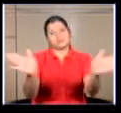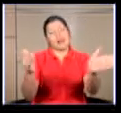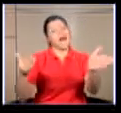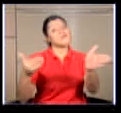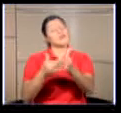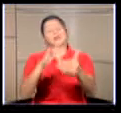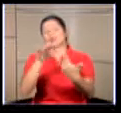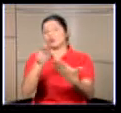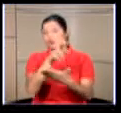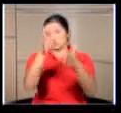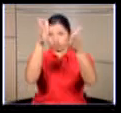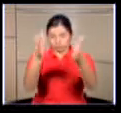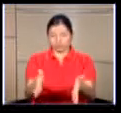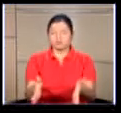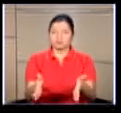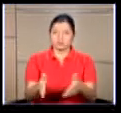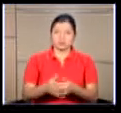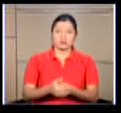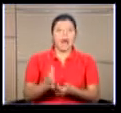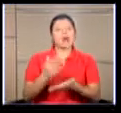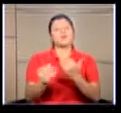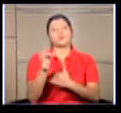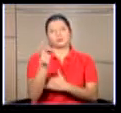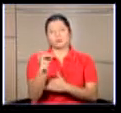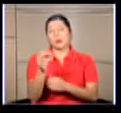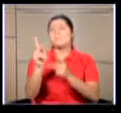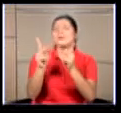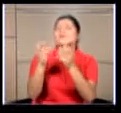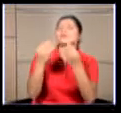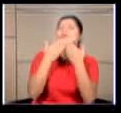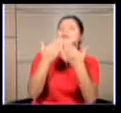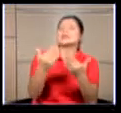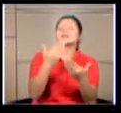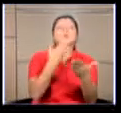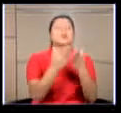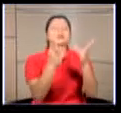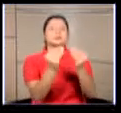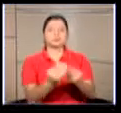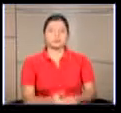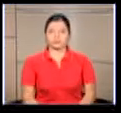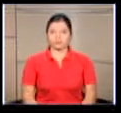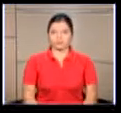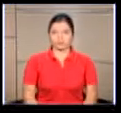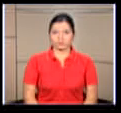que nos afecta o potencialmente nos podría afectar a todos en un futuro. Perfecto, muchas gracias. Muy buenas noches.